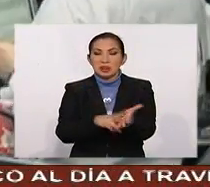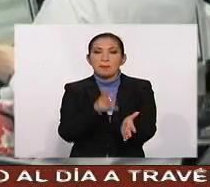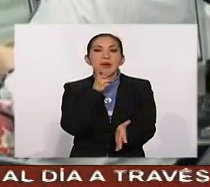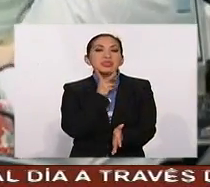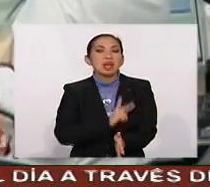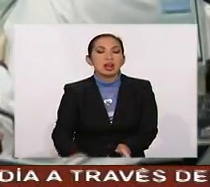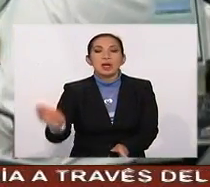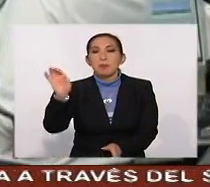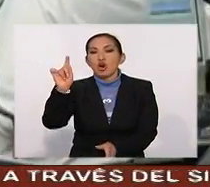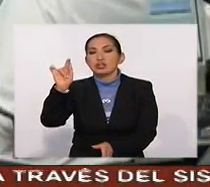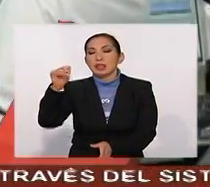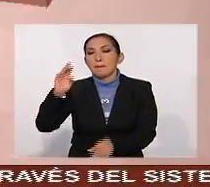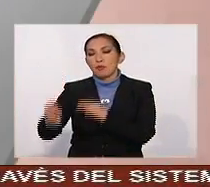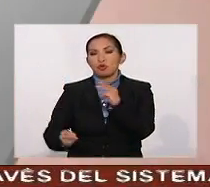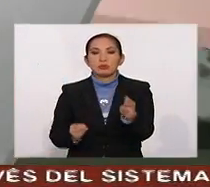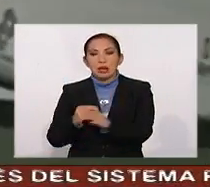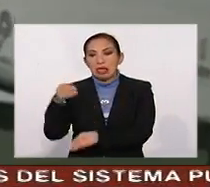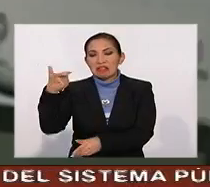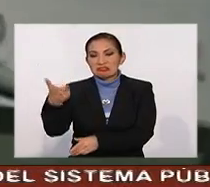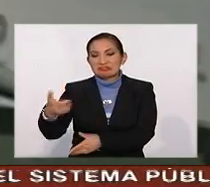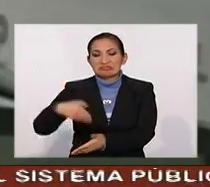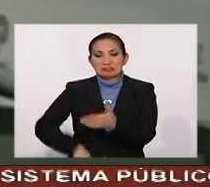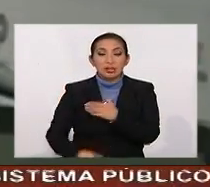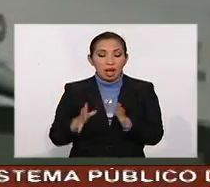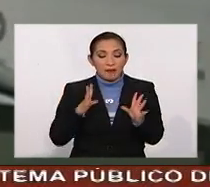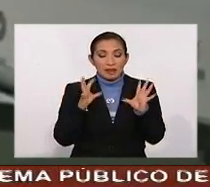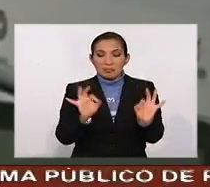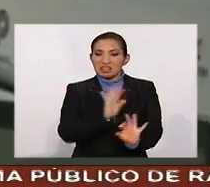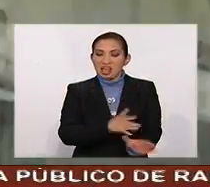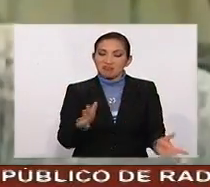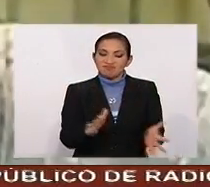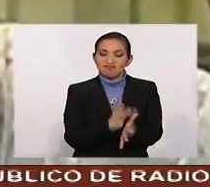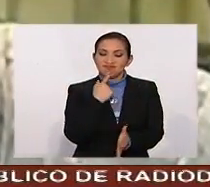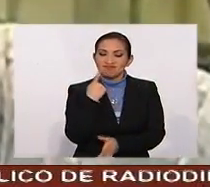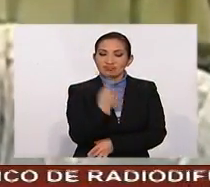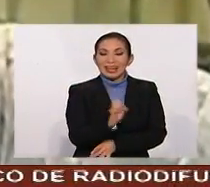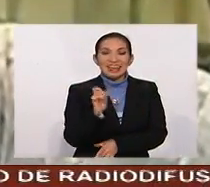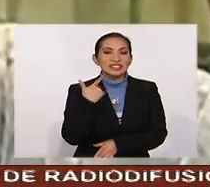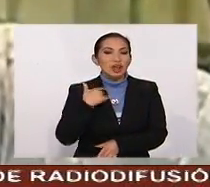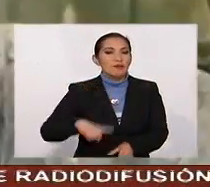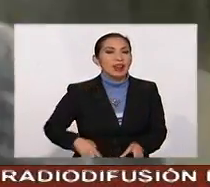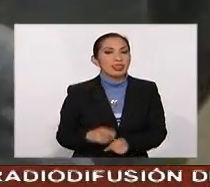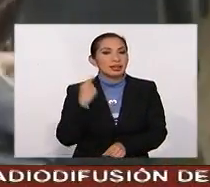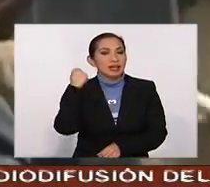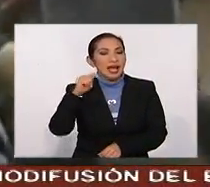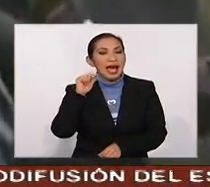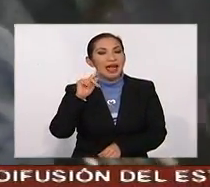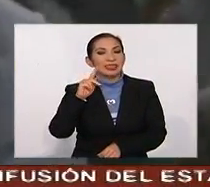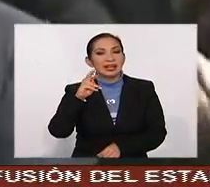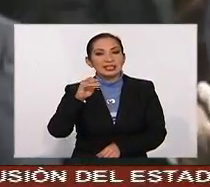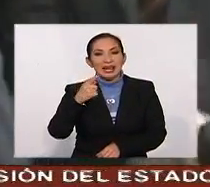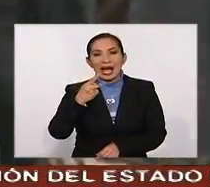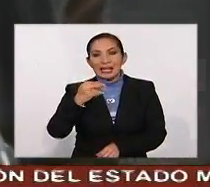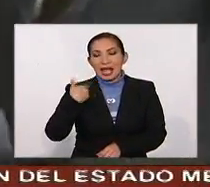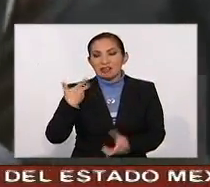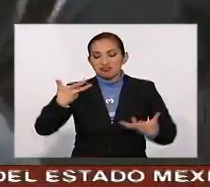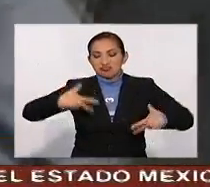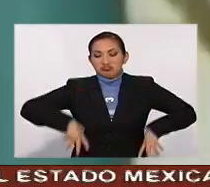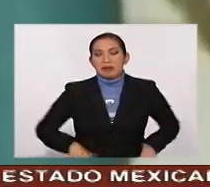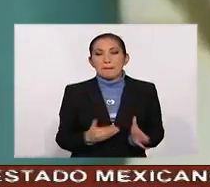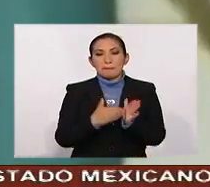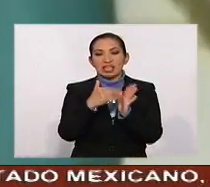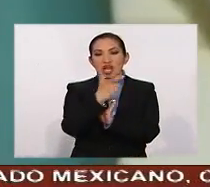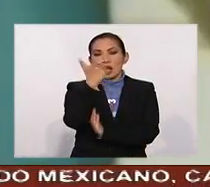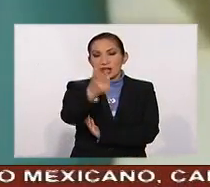petróleo y las bolsas mundiales. Confirman auto de formal prisión contra el exgobernador de Tabasco, Andrés Granier, por desvío millonario